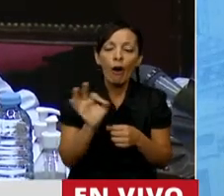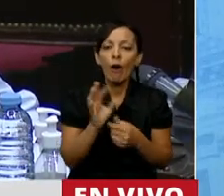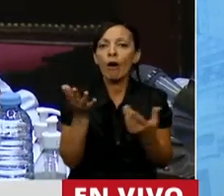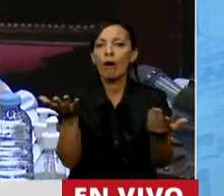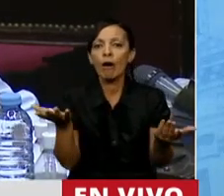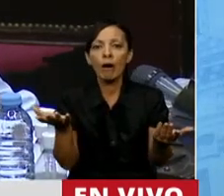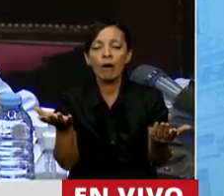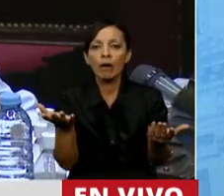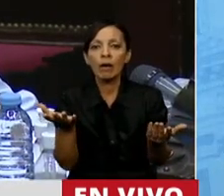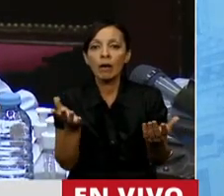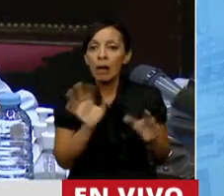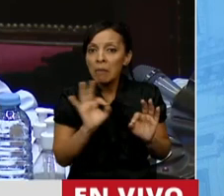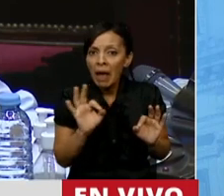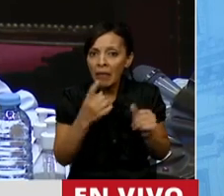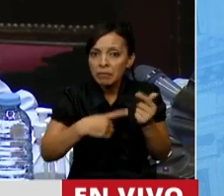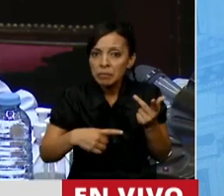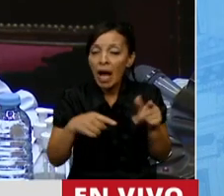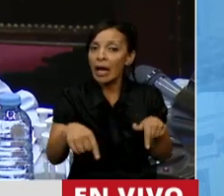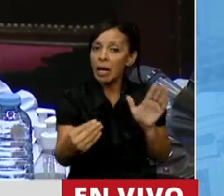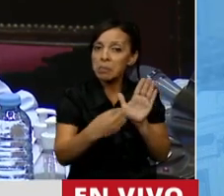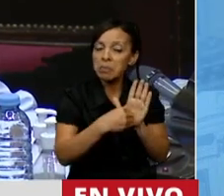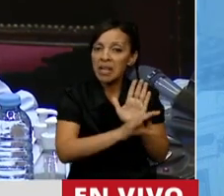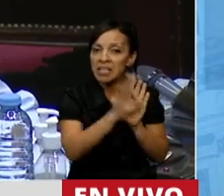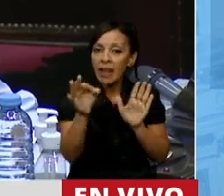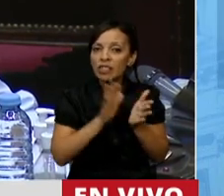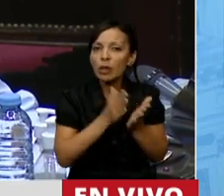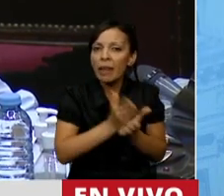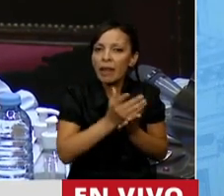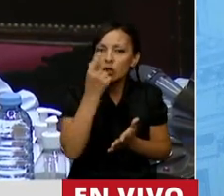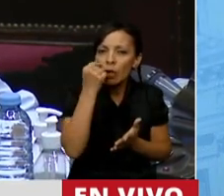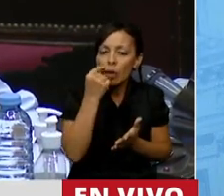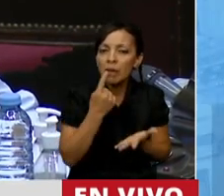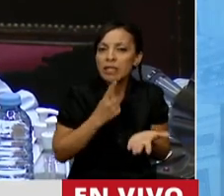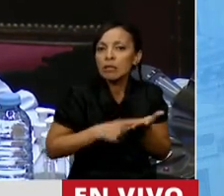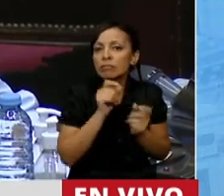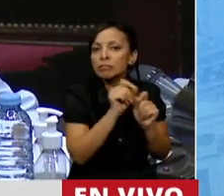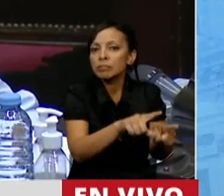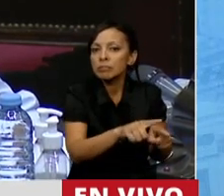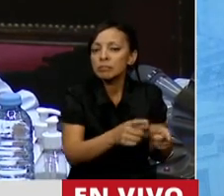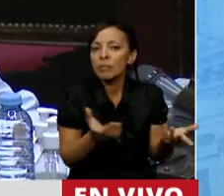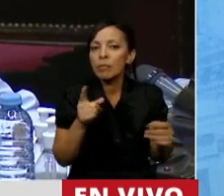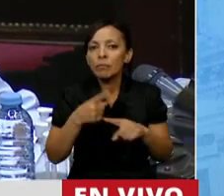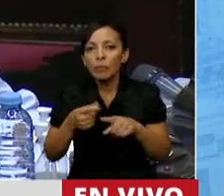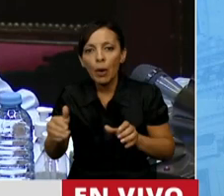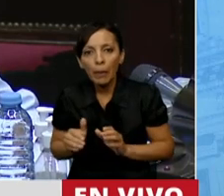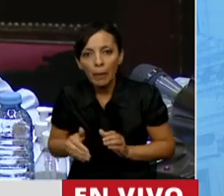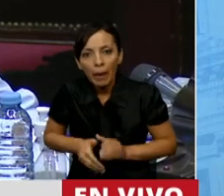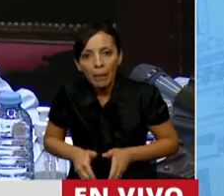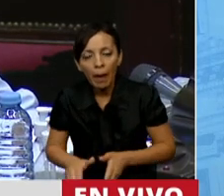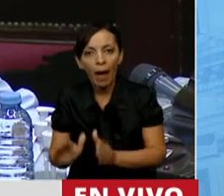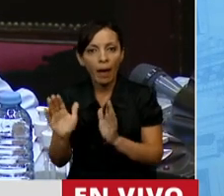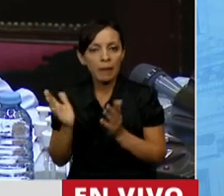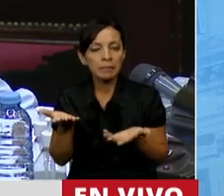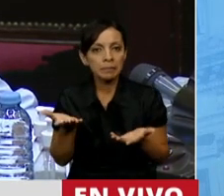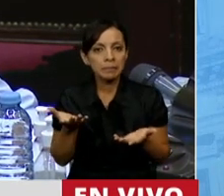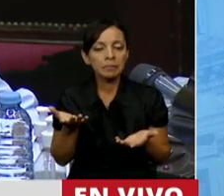este caso no se le da ningún tipo de intervención en la toma de decisión de ese niño por nacer que